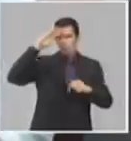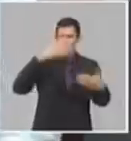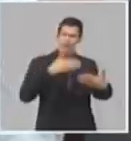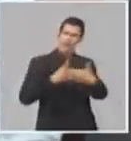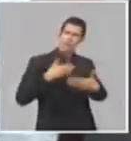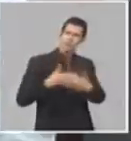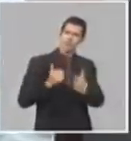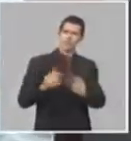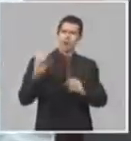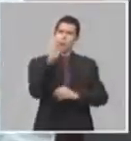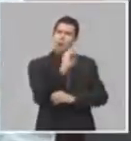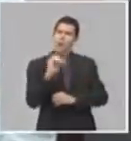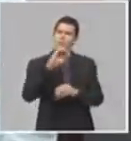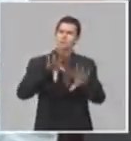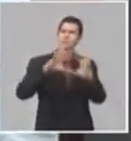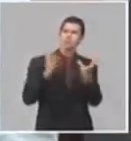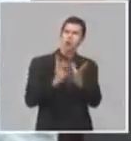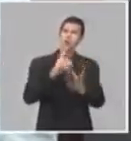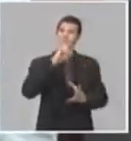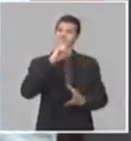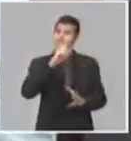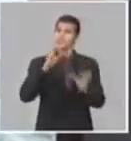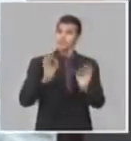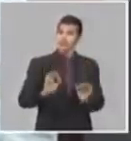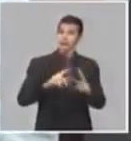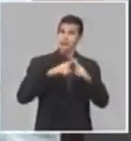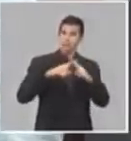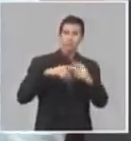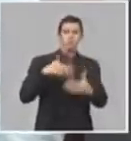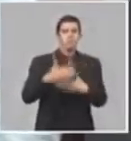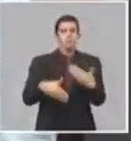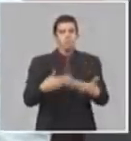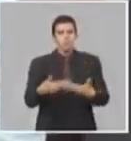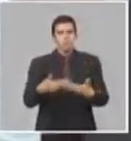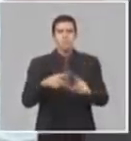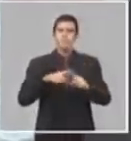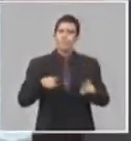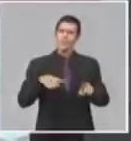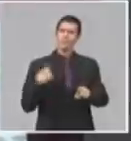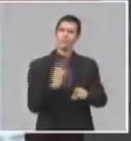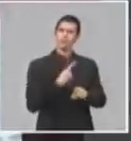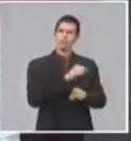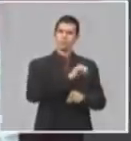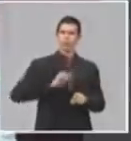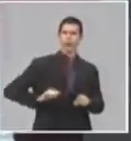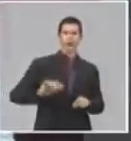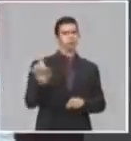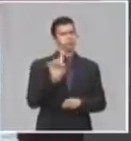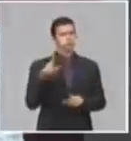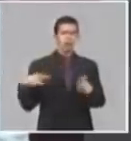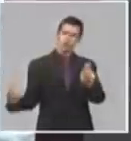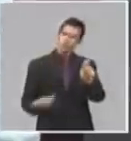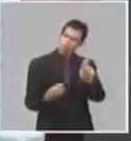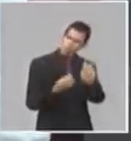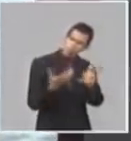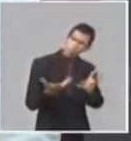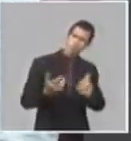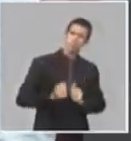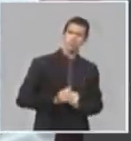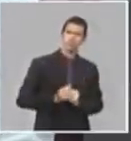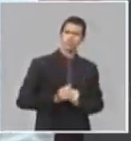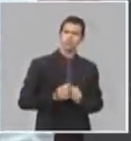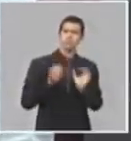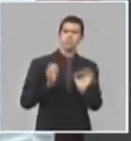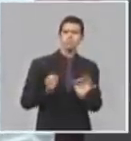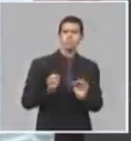sociales para resolver lo pendiente y demostrar con argumento las falacias inducidas, mayores resultados